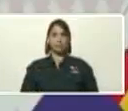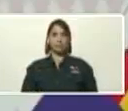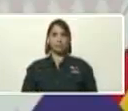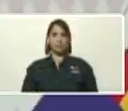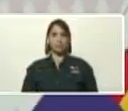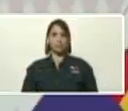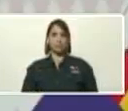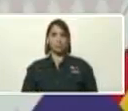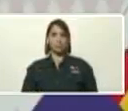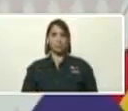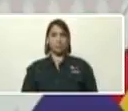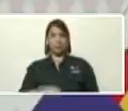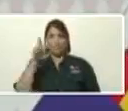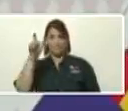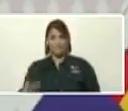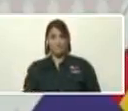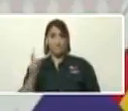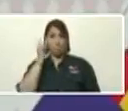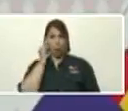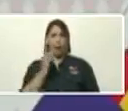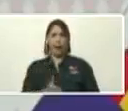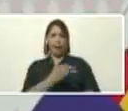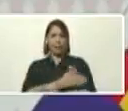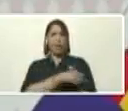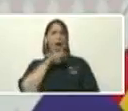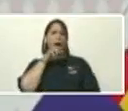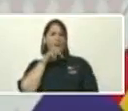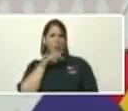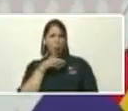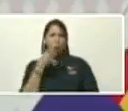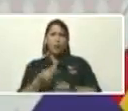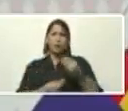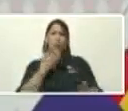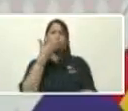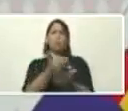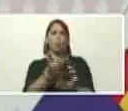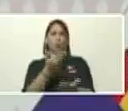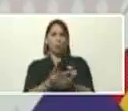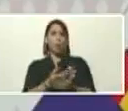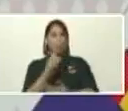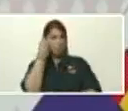Ana Josefina ha hecho una propuesta que me parece muy bien.